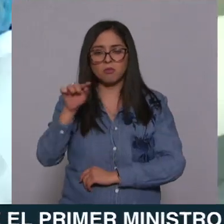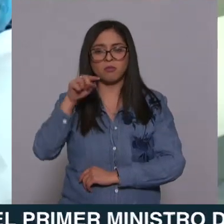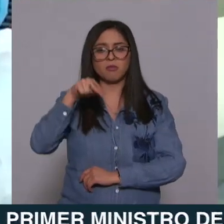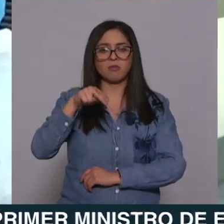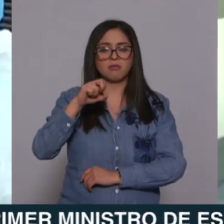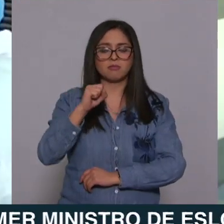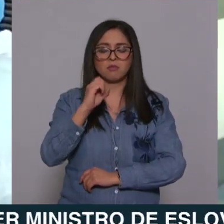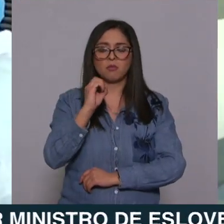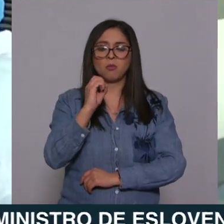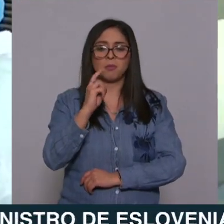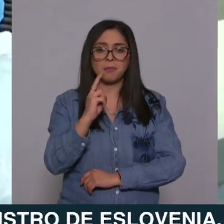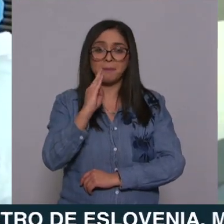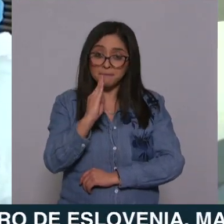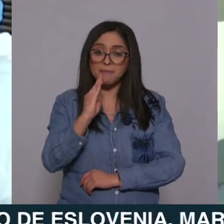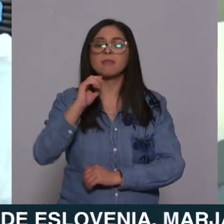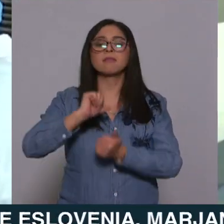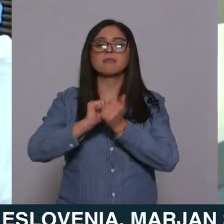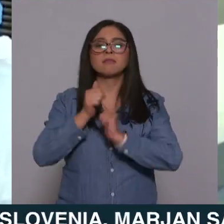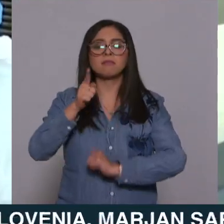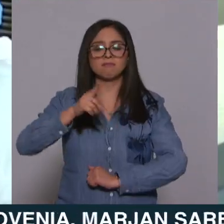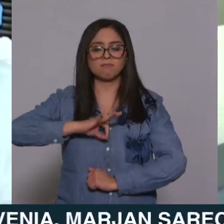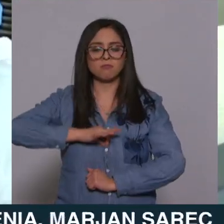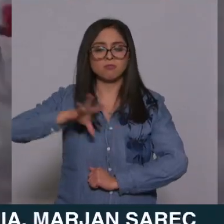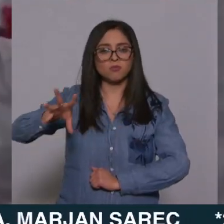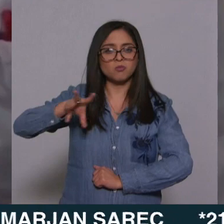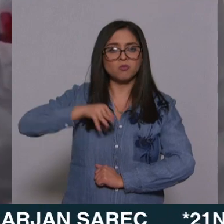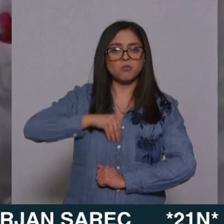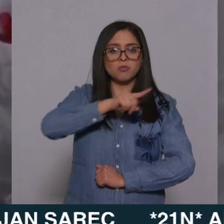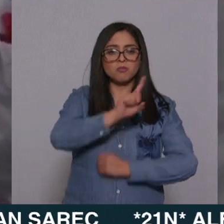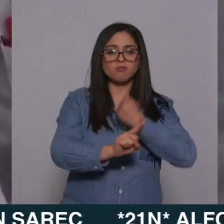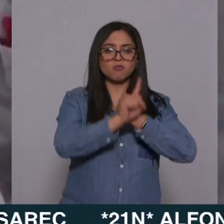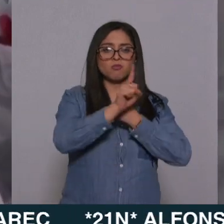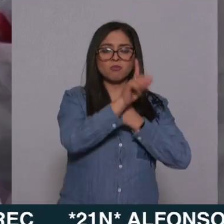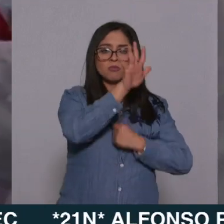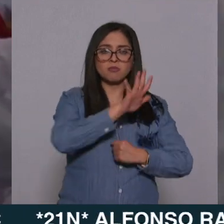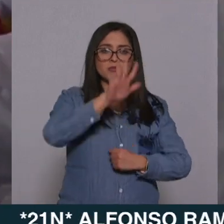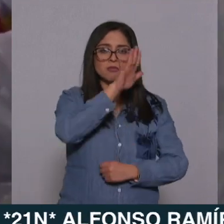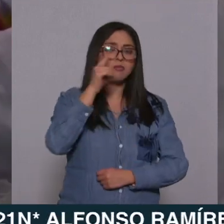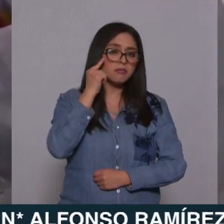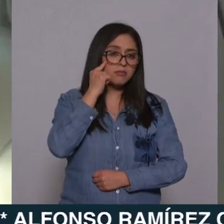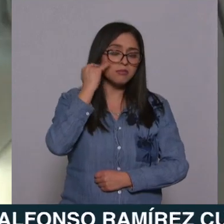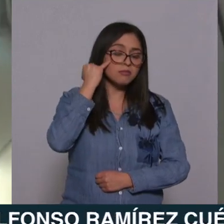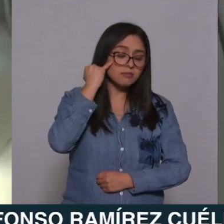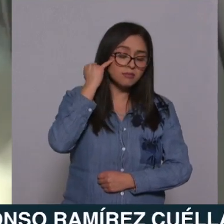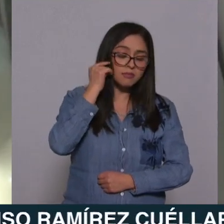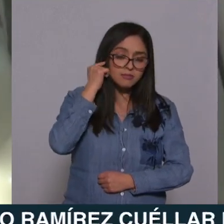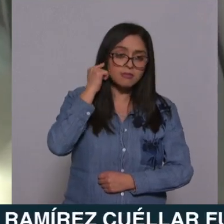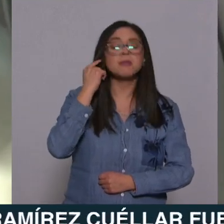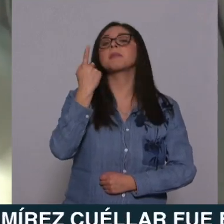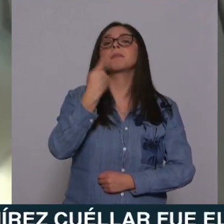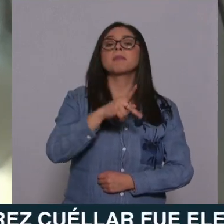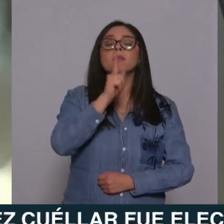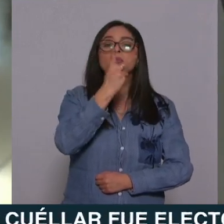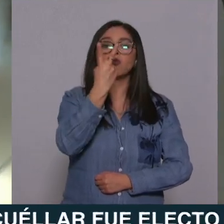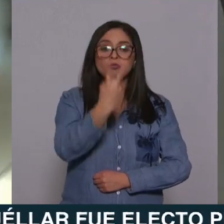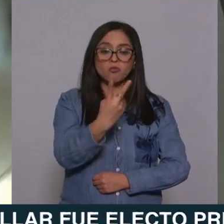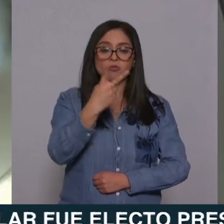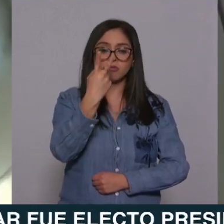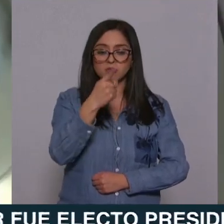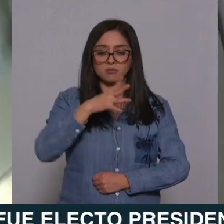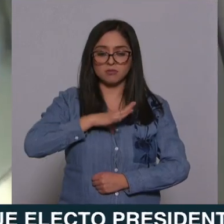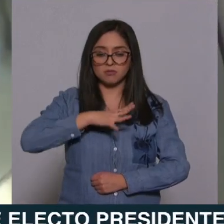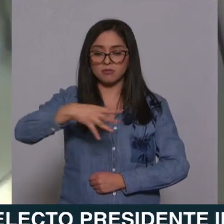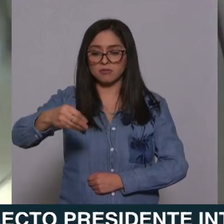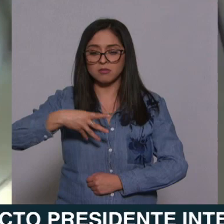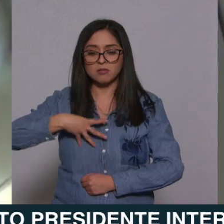2019-NCOV, tipo de virus que tiene en alerta a China. Sin embargo, en 2 casos se confirmó la presencia de coronavirus